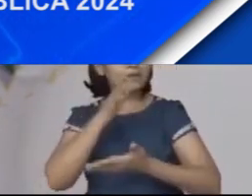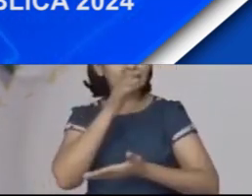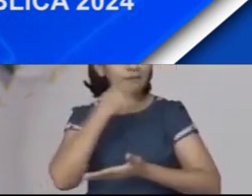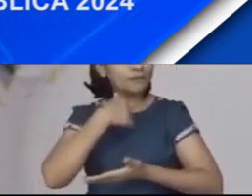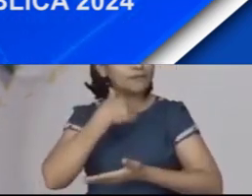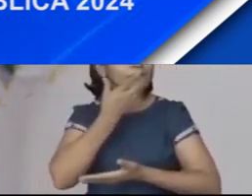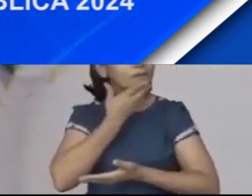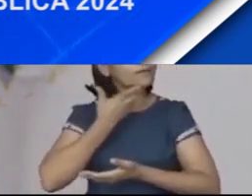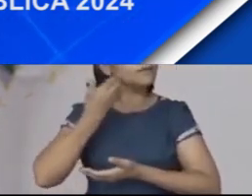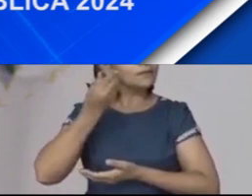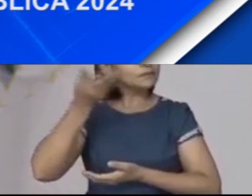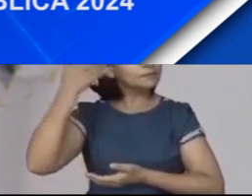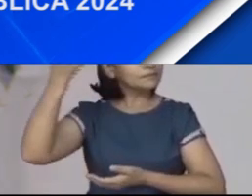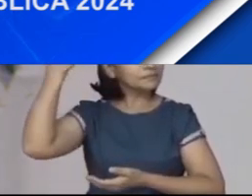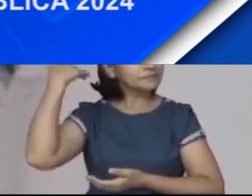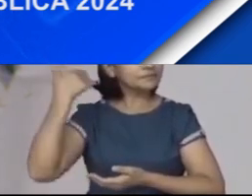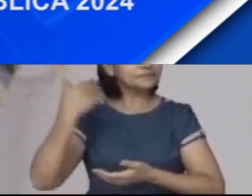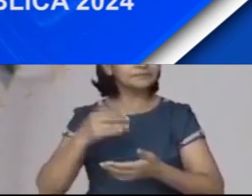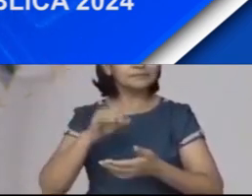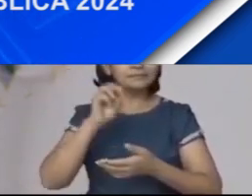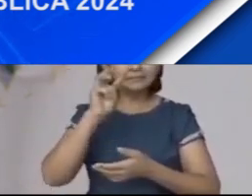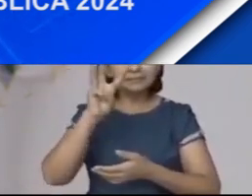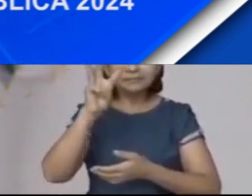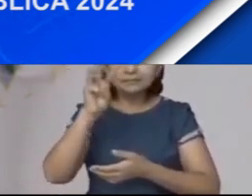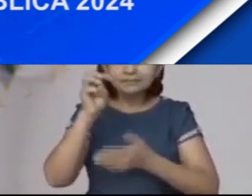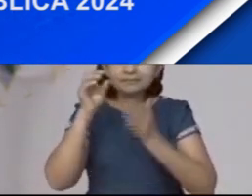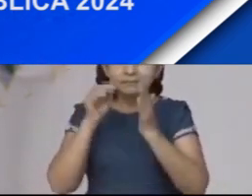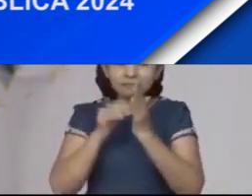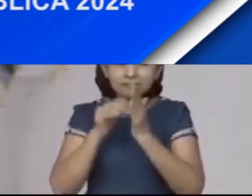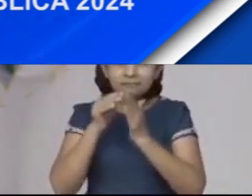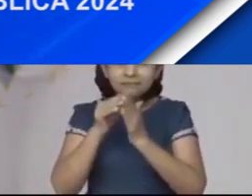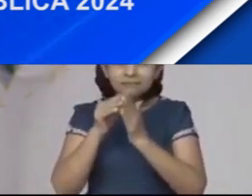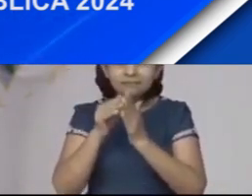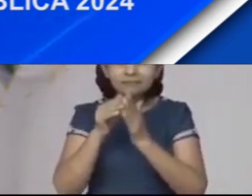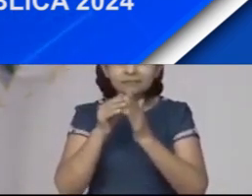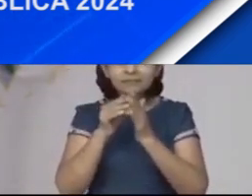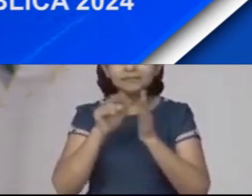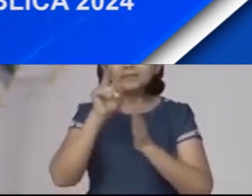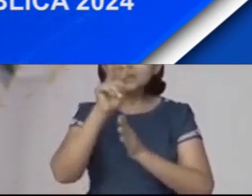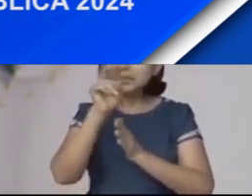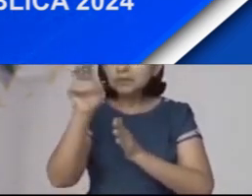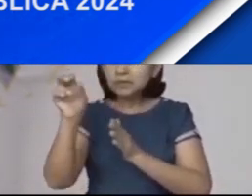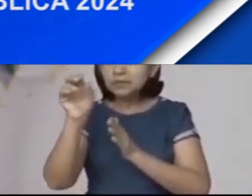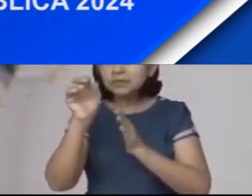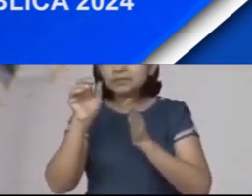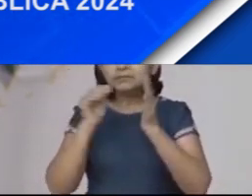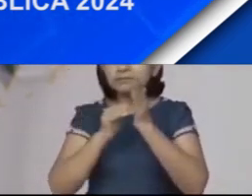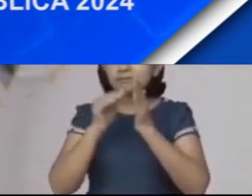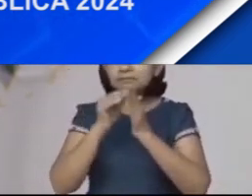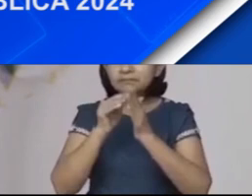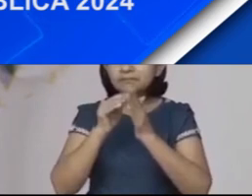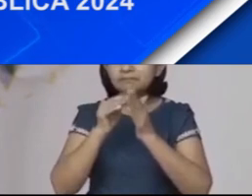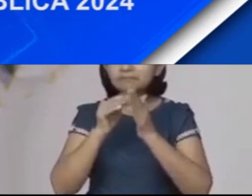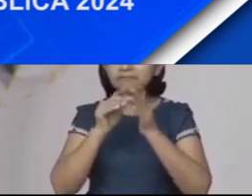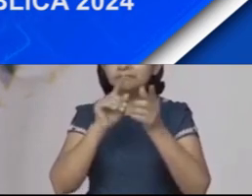cumpliendo también con la deuda interna de manera efectiva. Ahí está